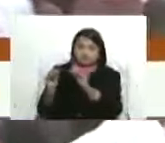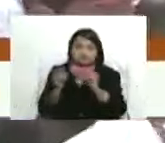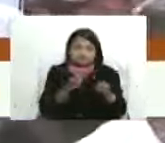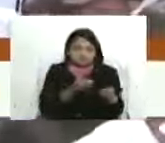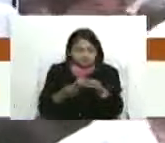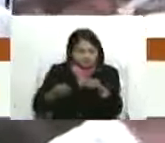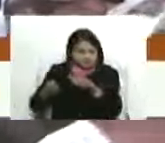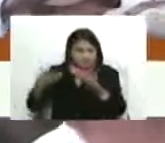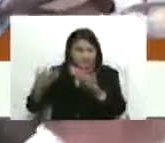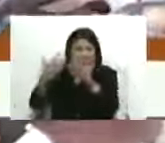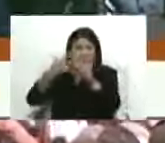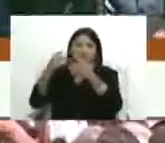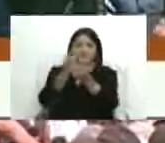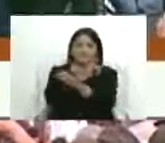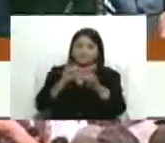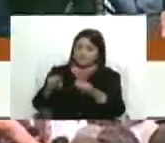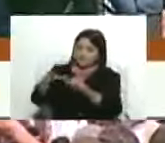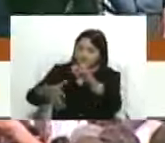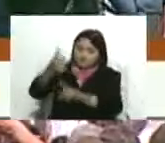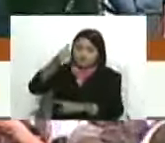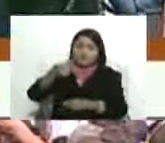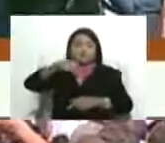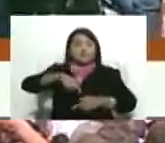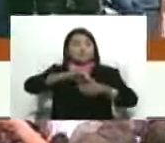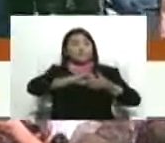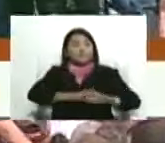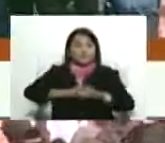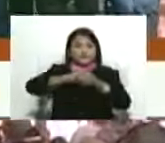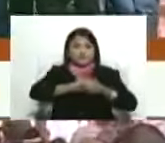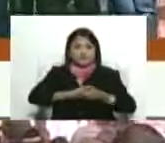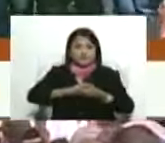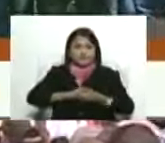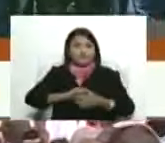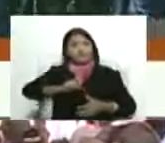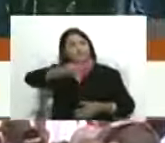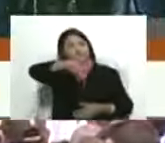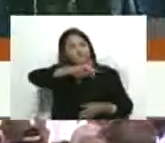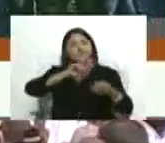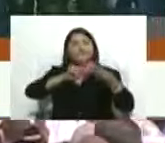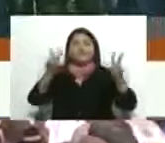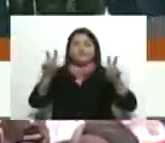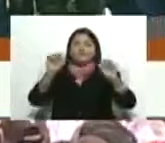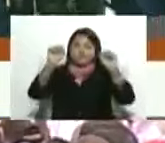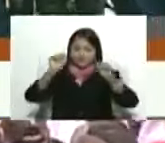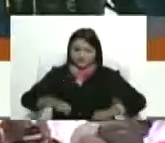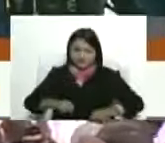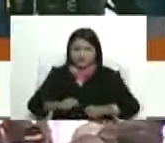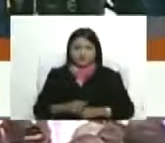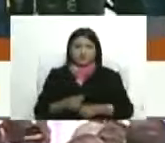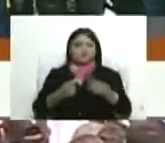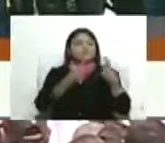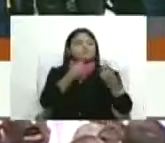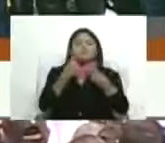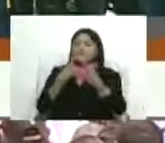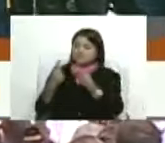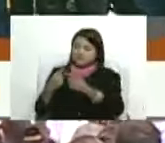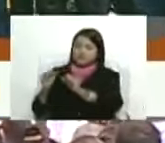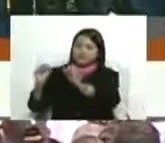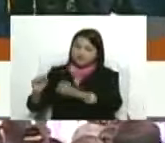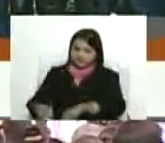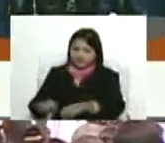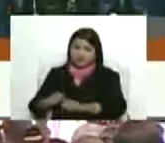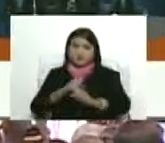Trujillo Pues aquí en Trujillo les decimos somos gente de paz somos G de diálogo pero